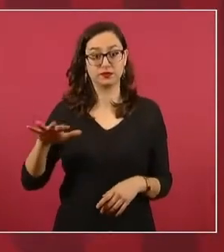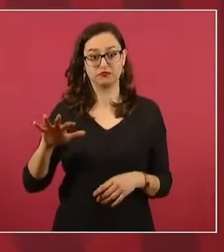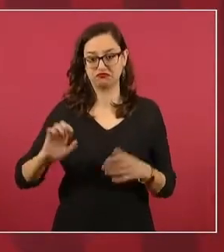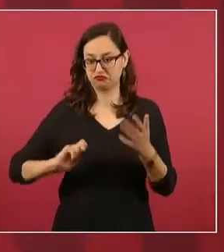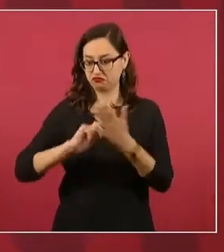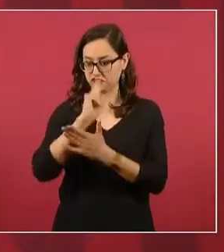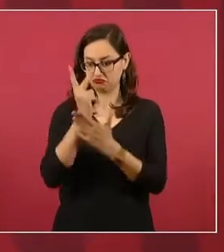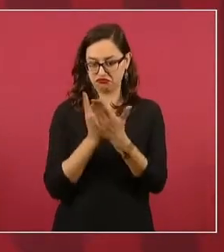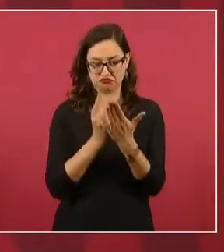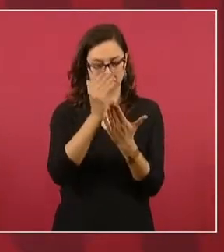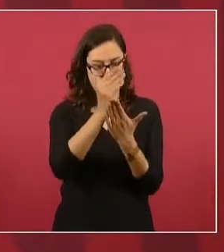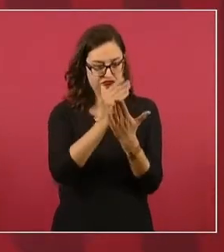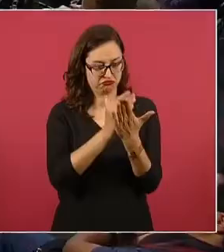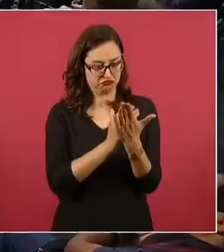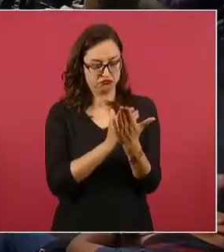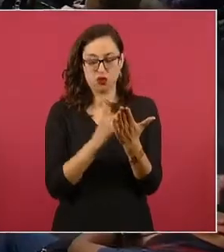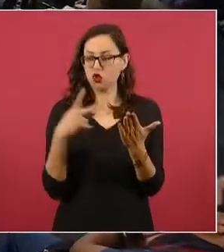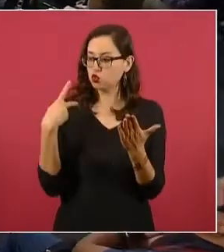por derecho